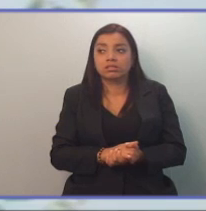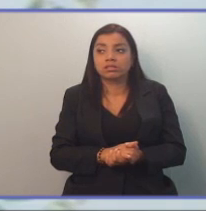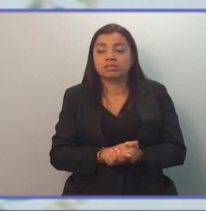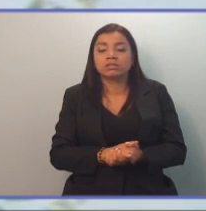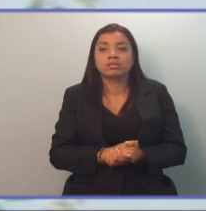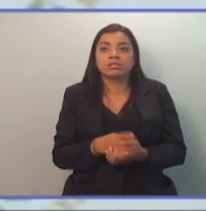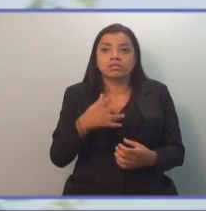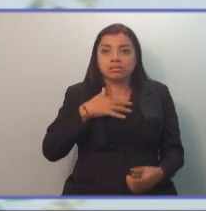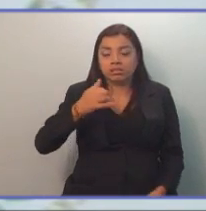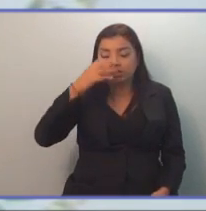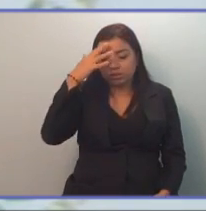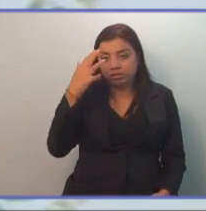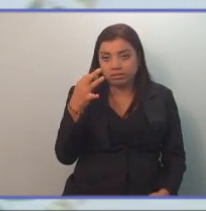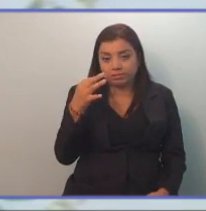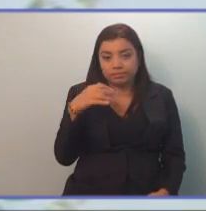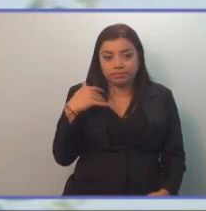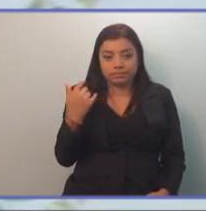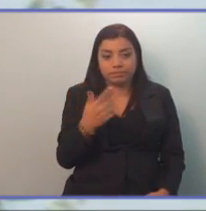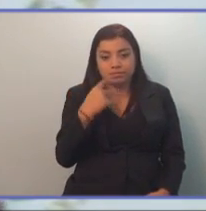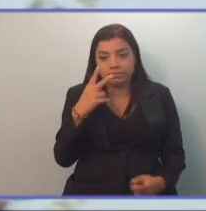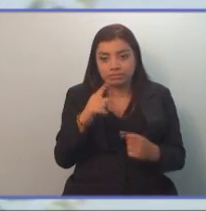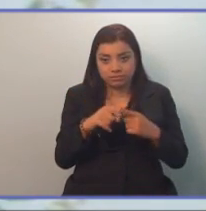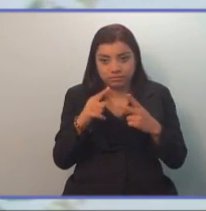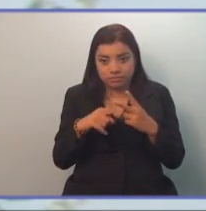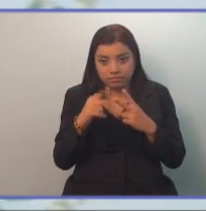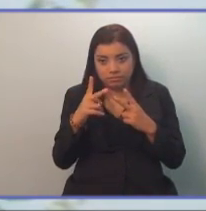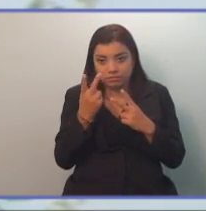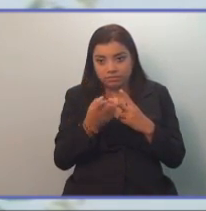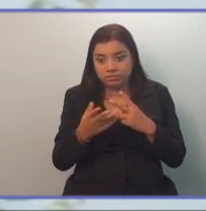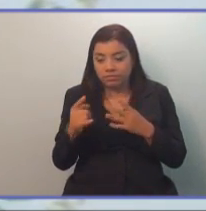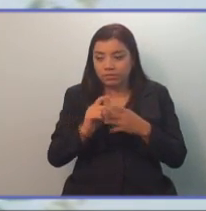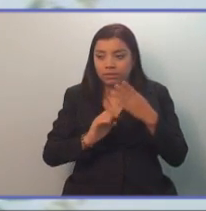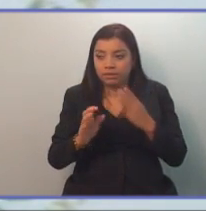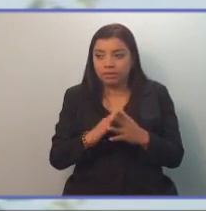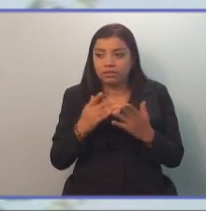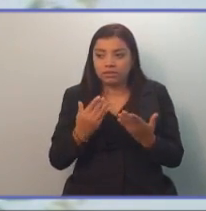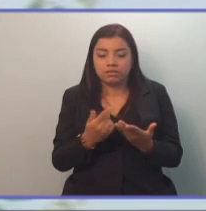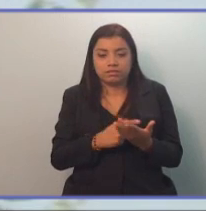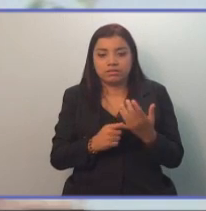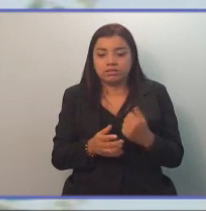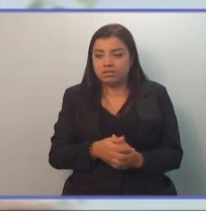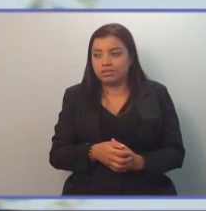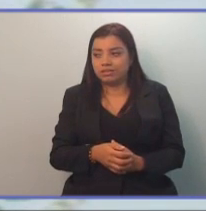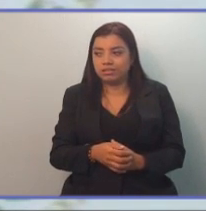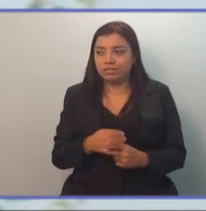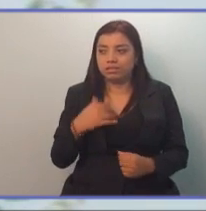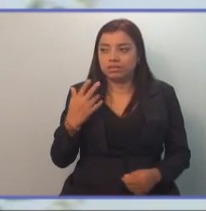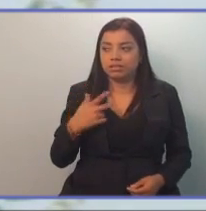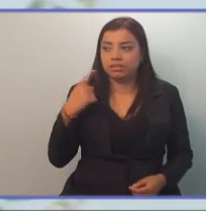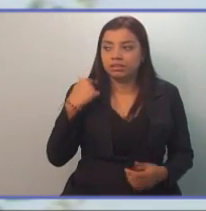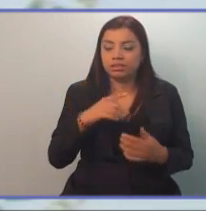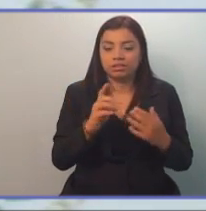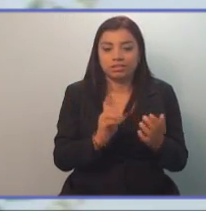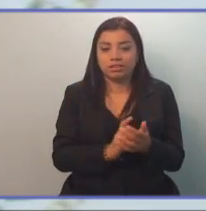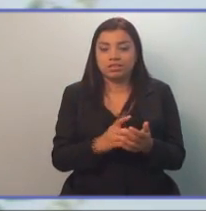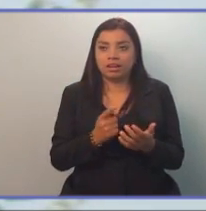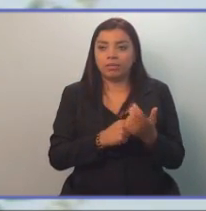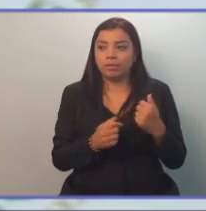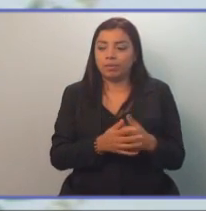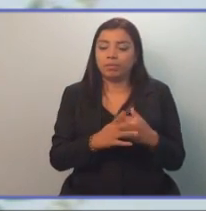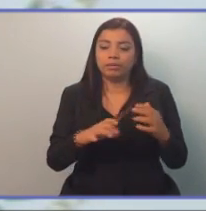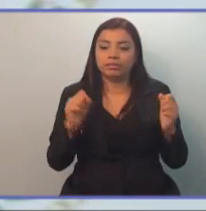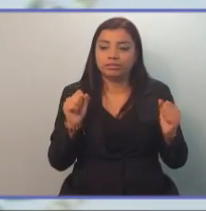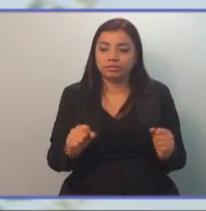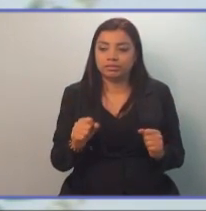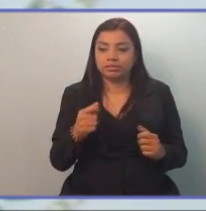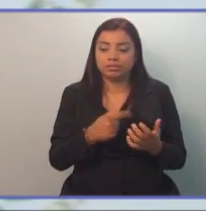Creo de que aquí hay dos intérpretes de la Constitución. Por un lado, los señores diputados, que si van a